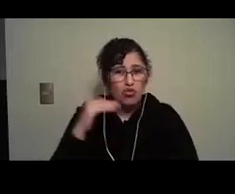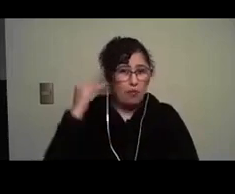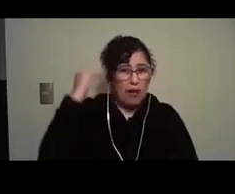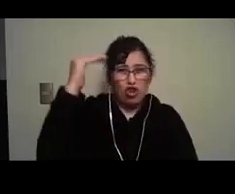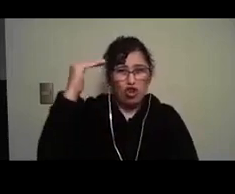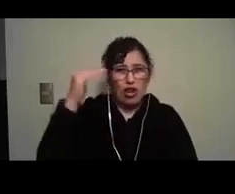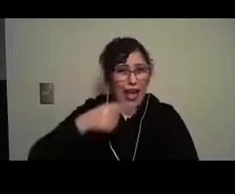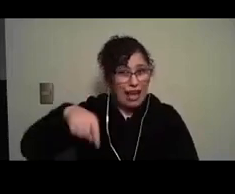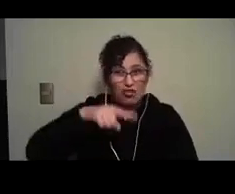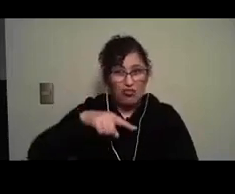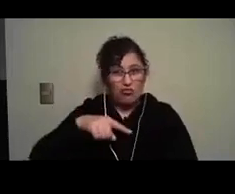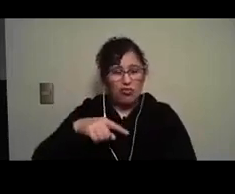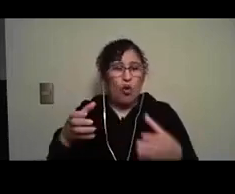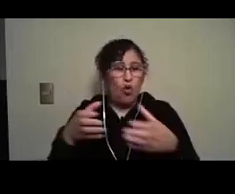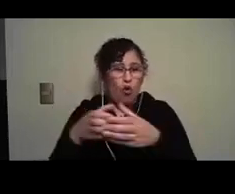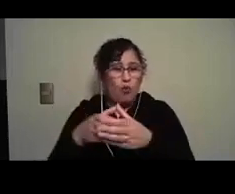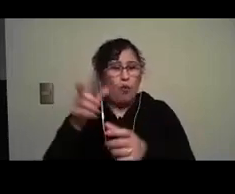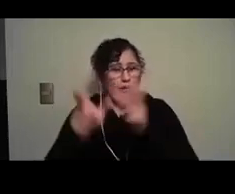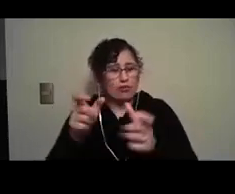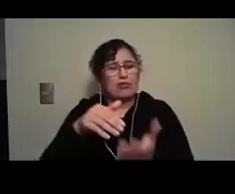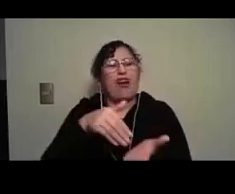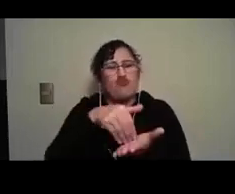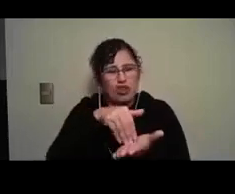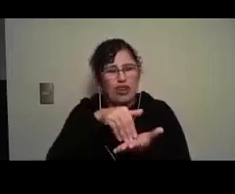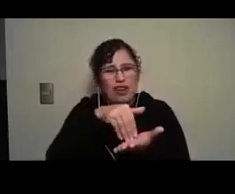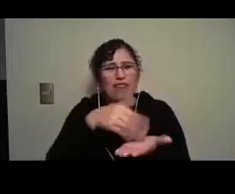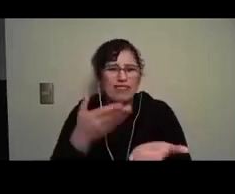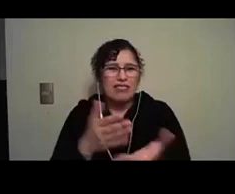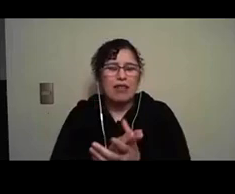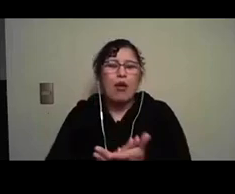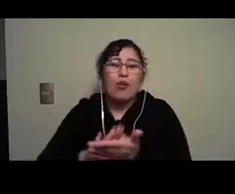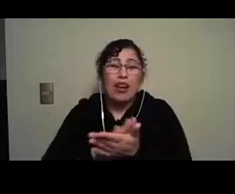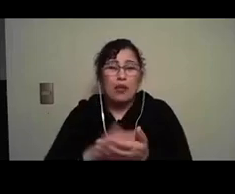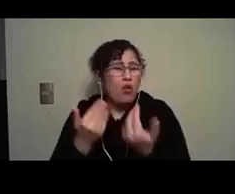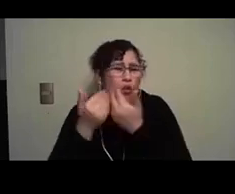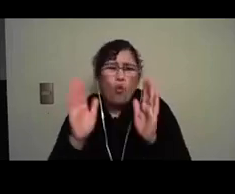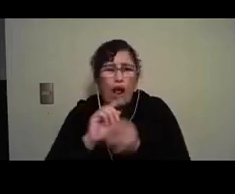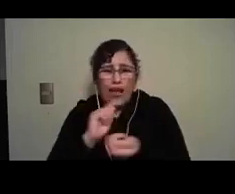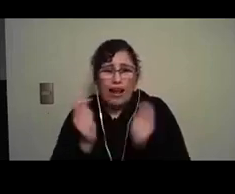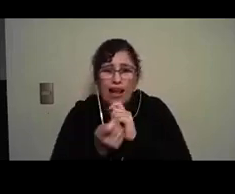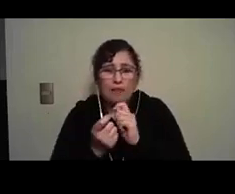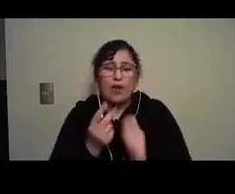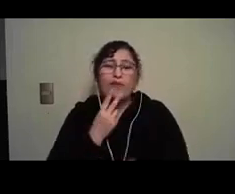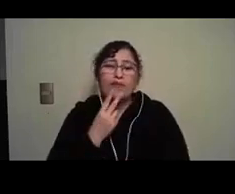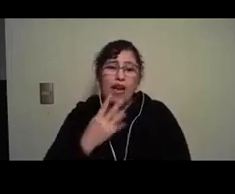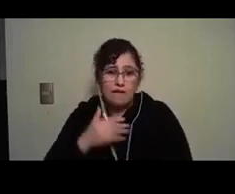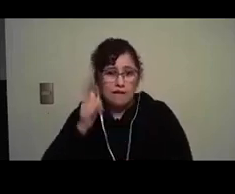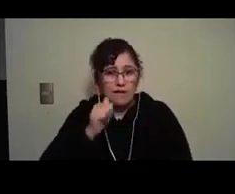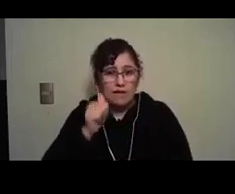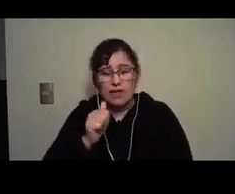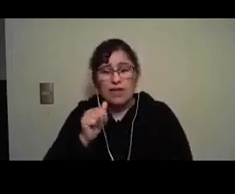extremadamente vulnerables. Entonces, extremadamente vulnerables. Cualquier cambio que puedan tener en la rutina diaria